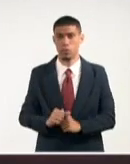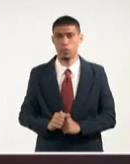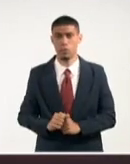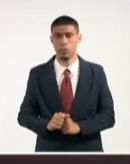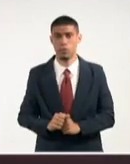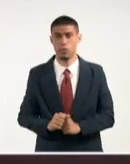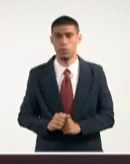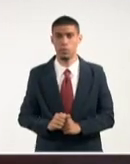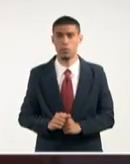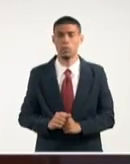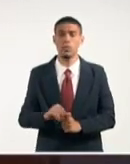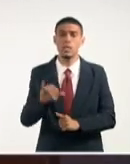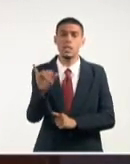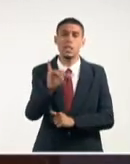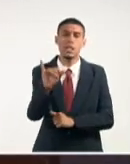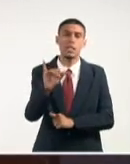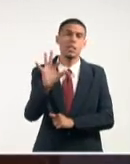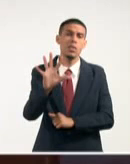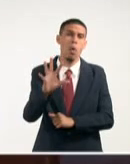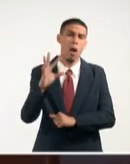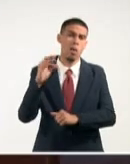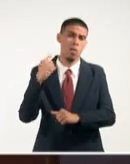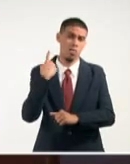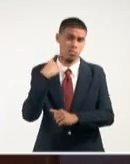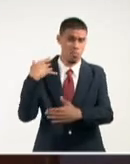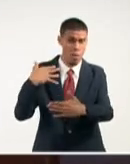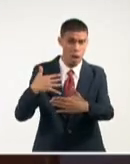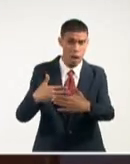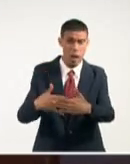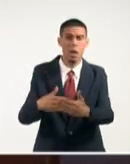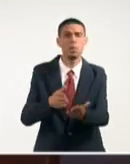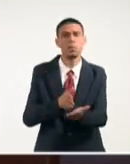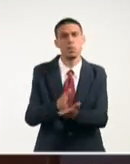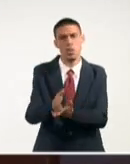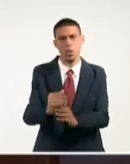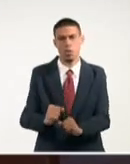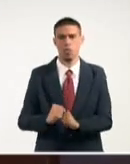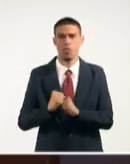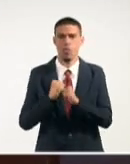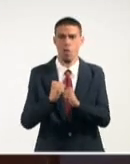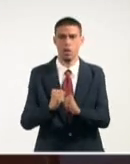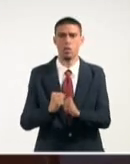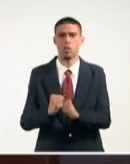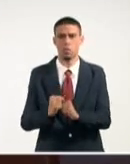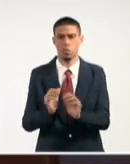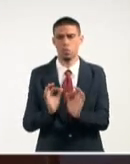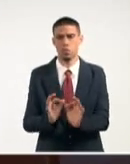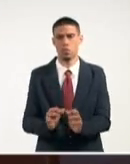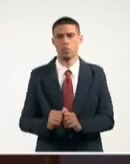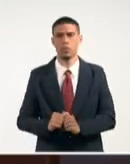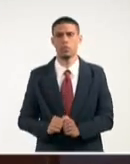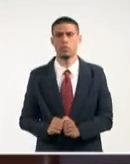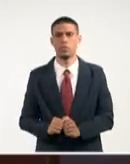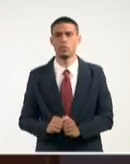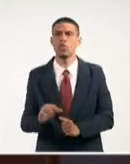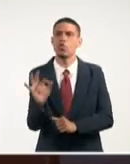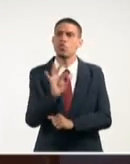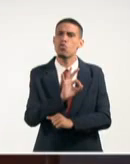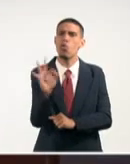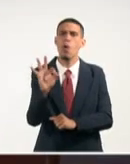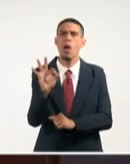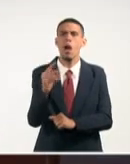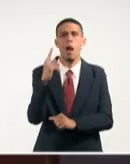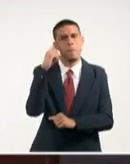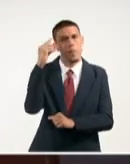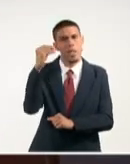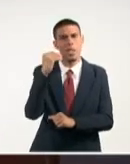tras 65 años de existencia, lejos de debilitarse, se